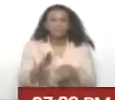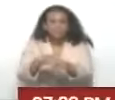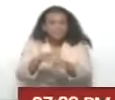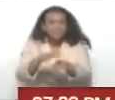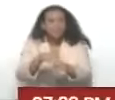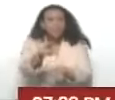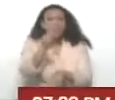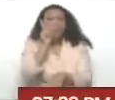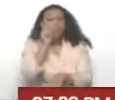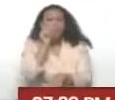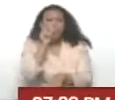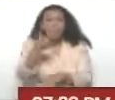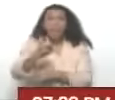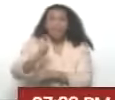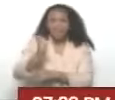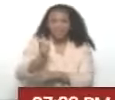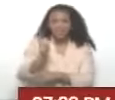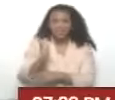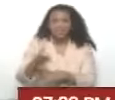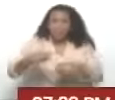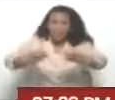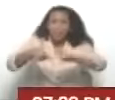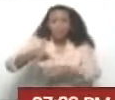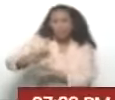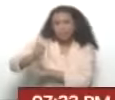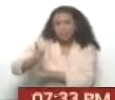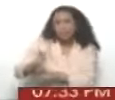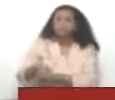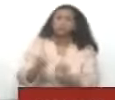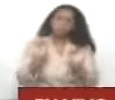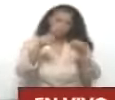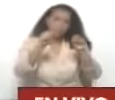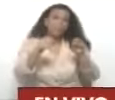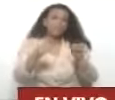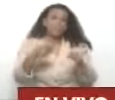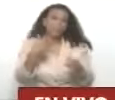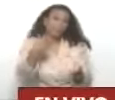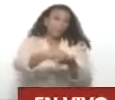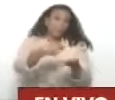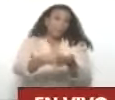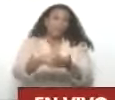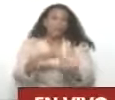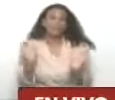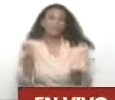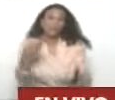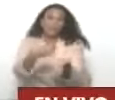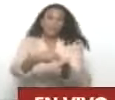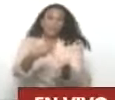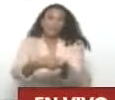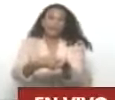tú eres mototaxista. Sí. Te debo la carrerita.